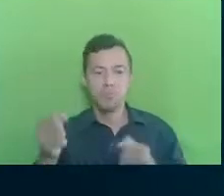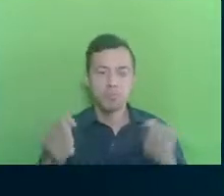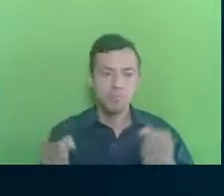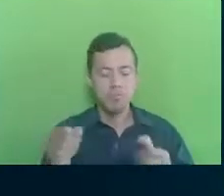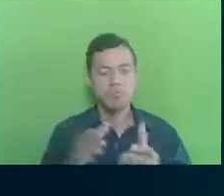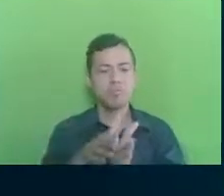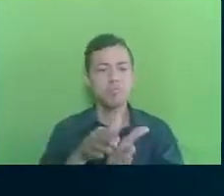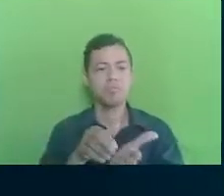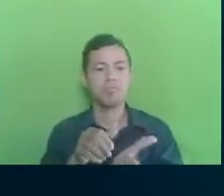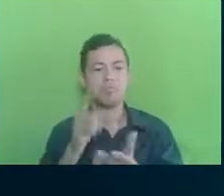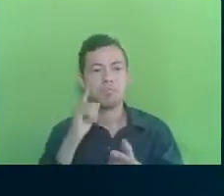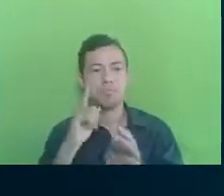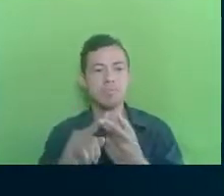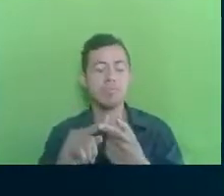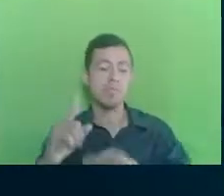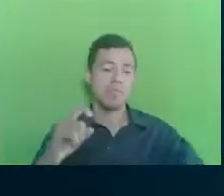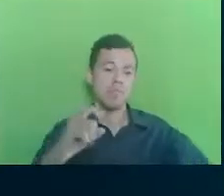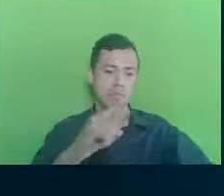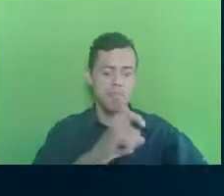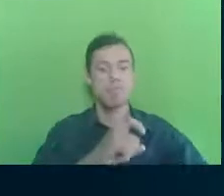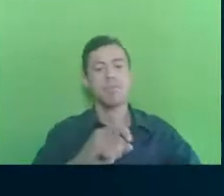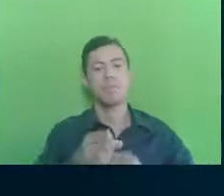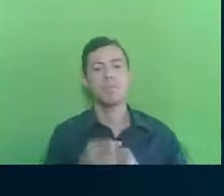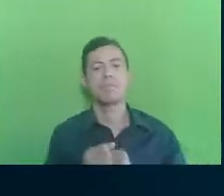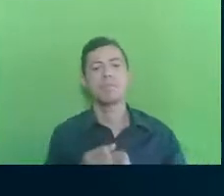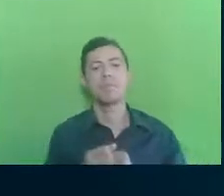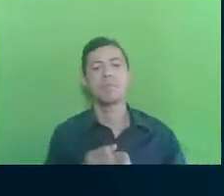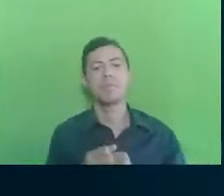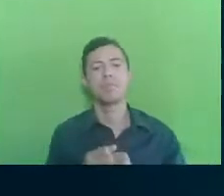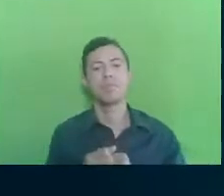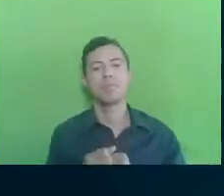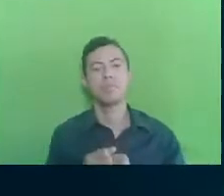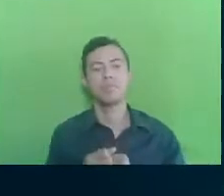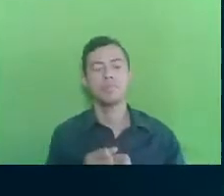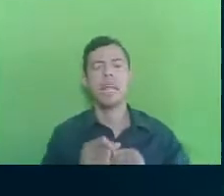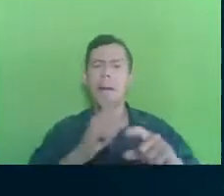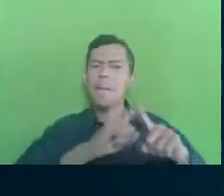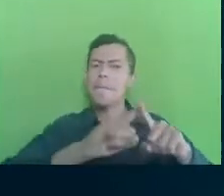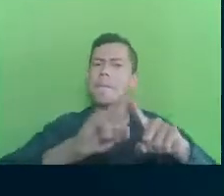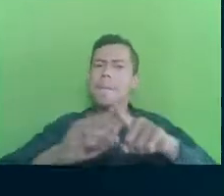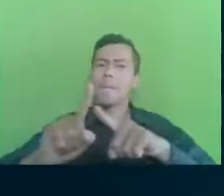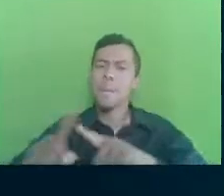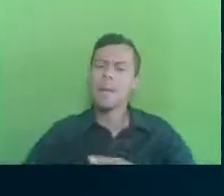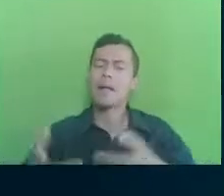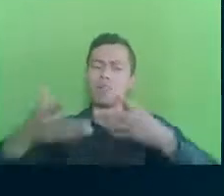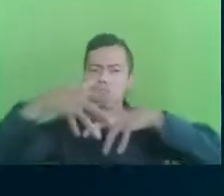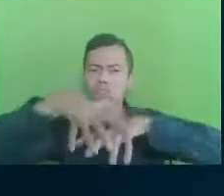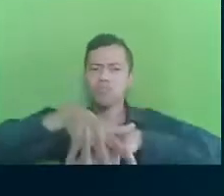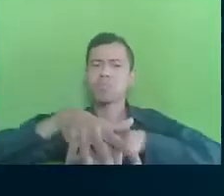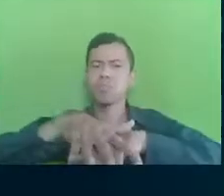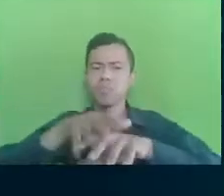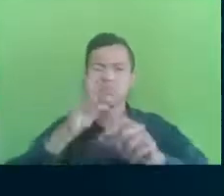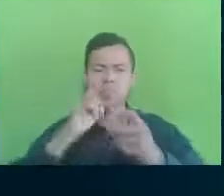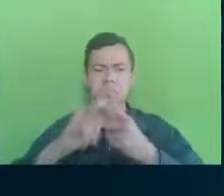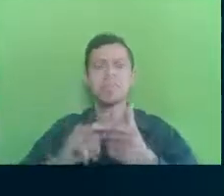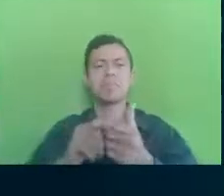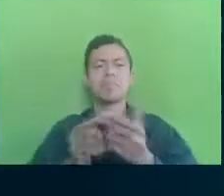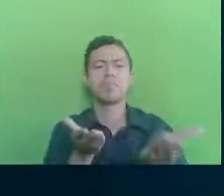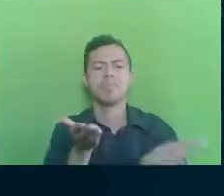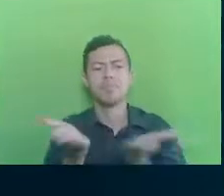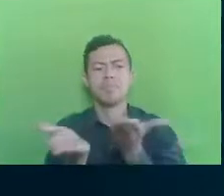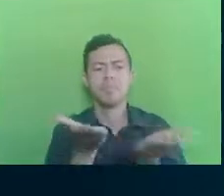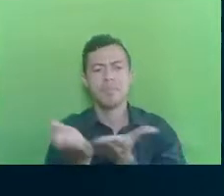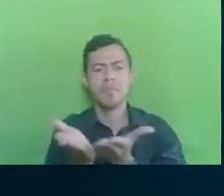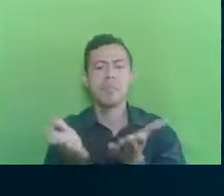Waymo desde el lado de Google, GM, Chrysler, que han venido integrando cada vez más servicios autónomos dentro de